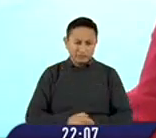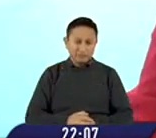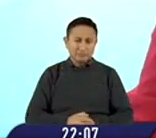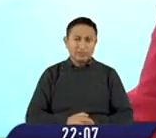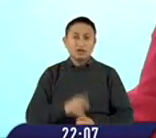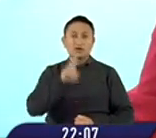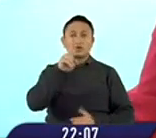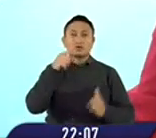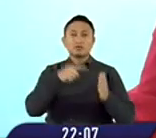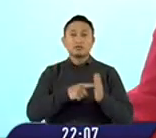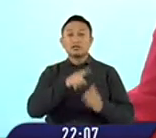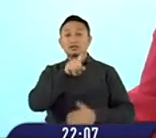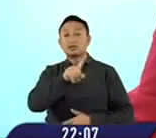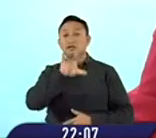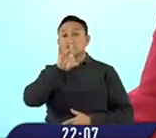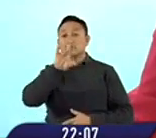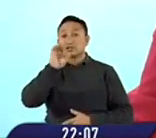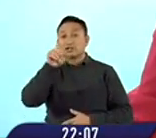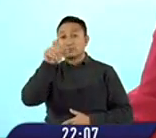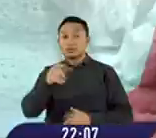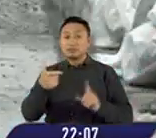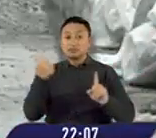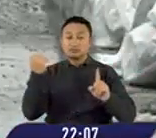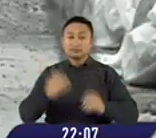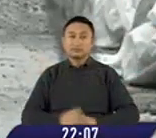de 2.180 casos.